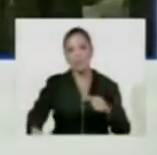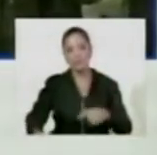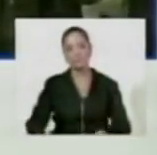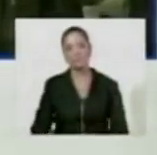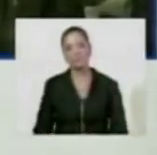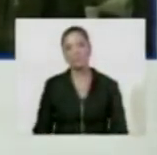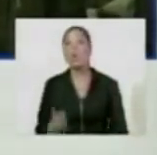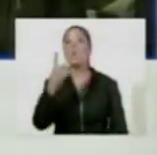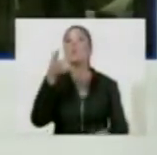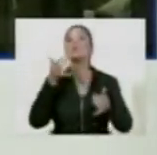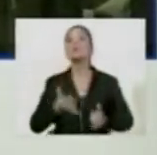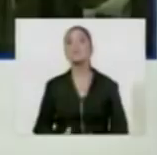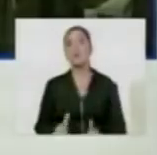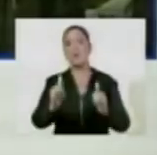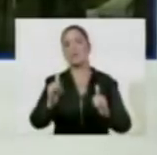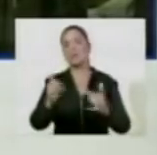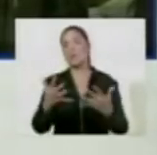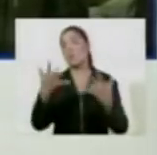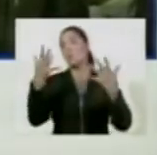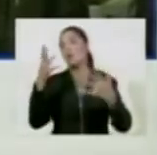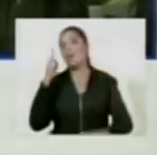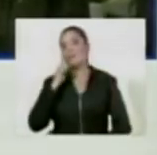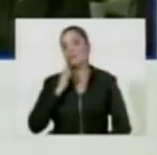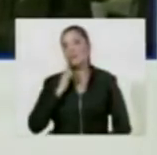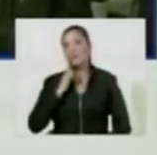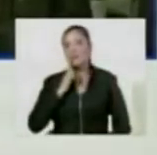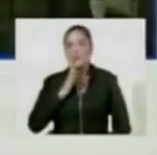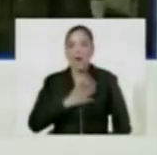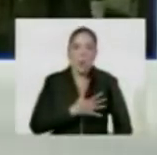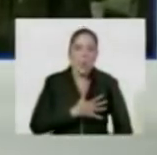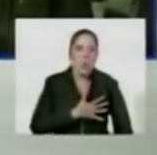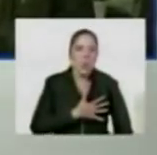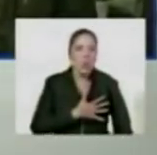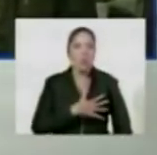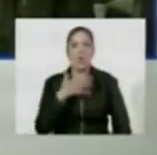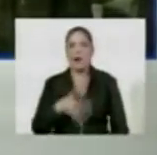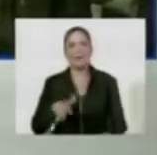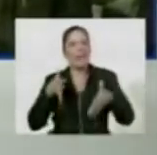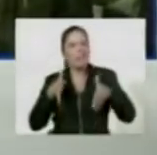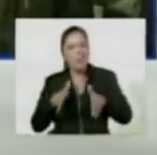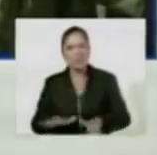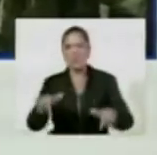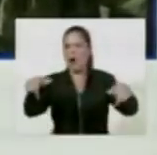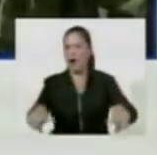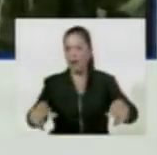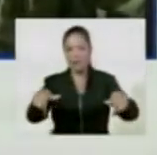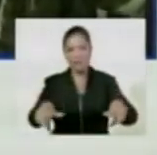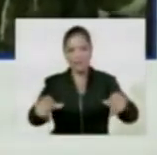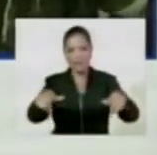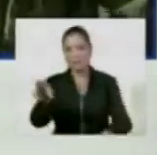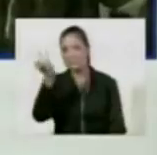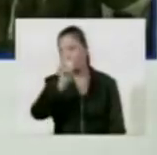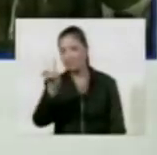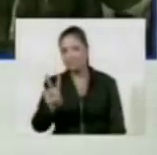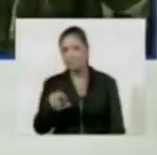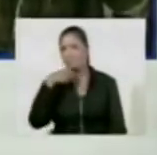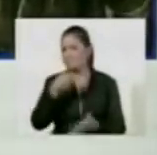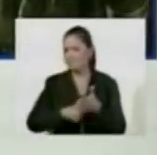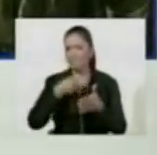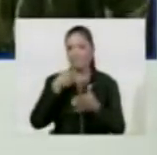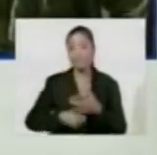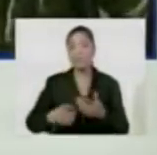hijo, el más grande bolivariano que se conozca, que haya nacido en todas estas tierras, forjado en la